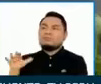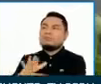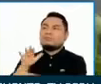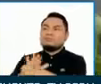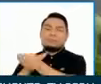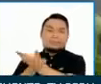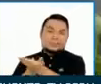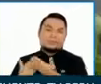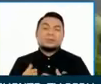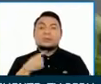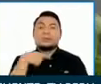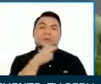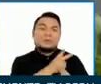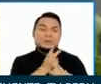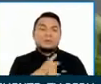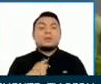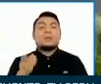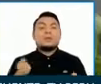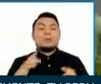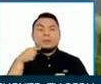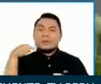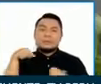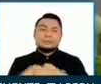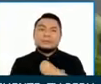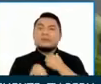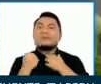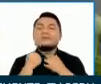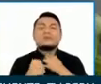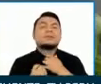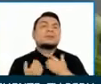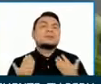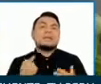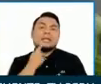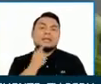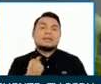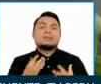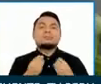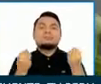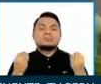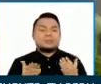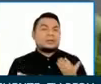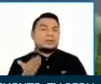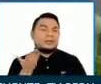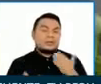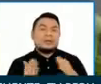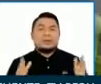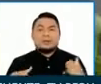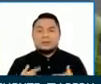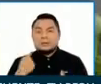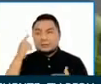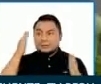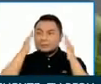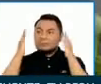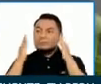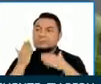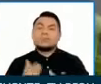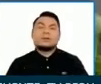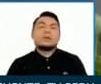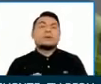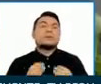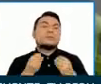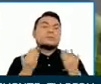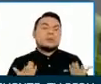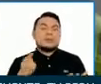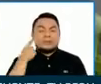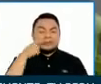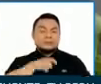cuando nos referimos a un nivel extremo, lo que estamos diciendo es que hay muy poca probabilidad que podamos ser atendidos porque